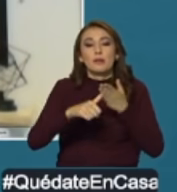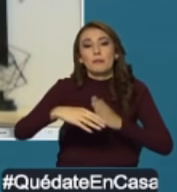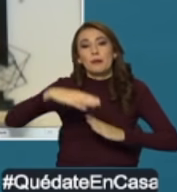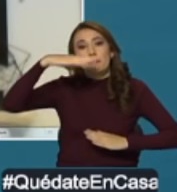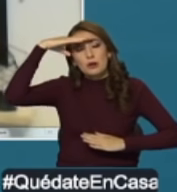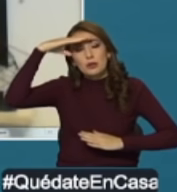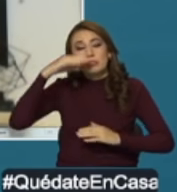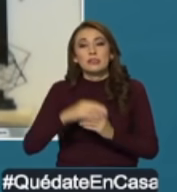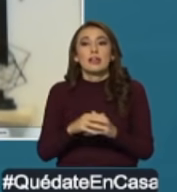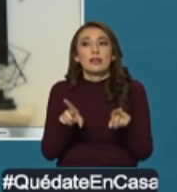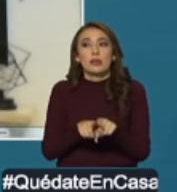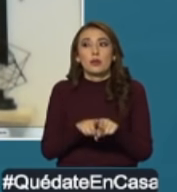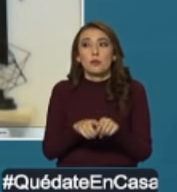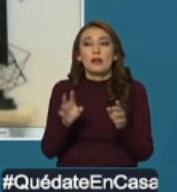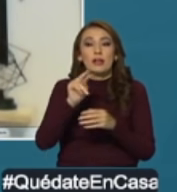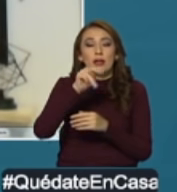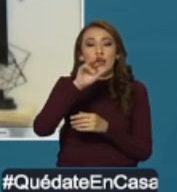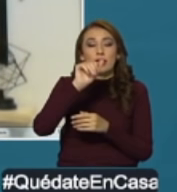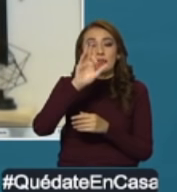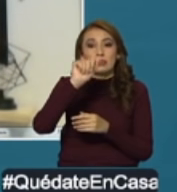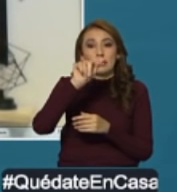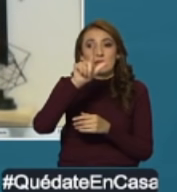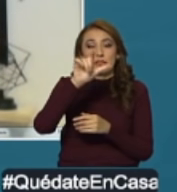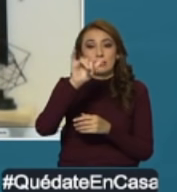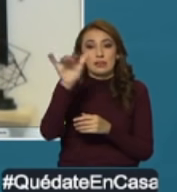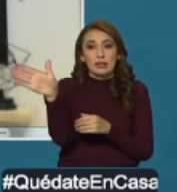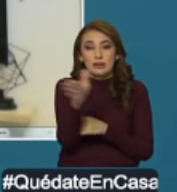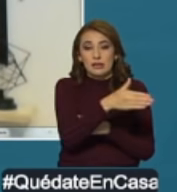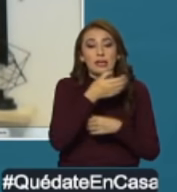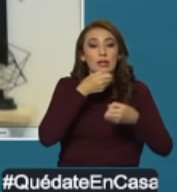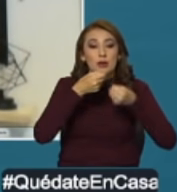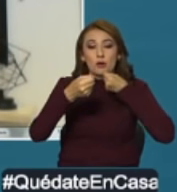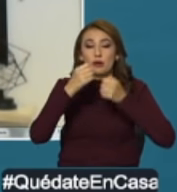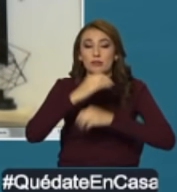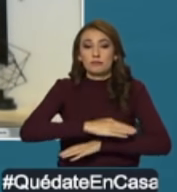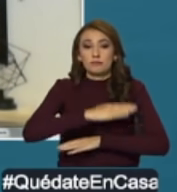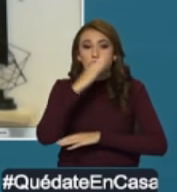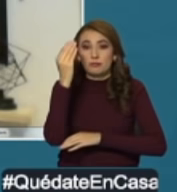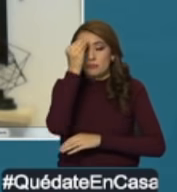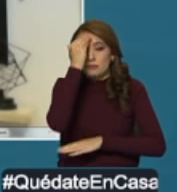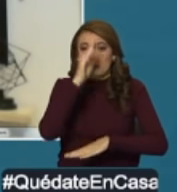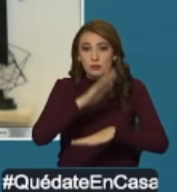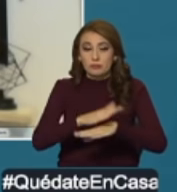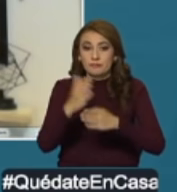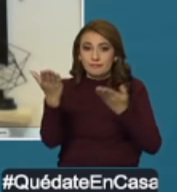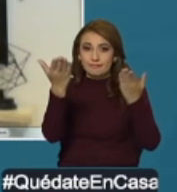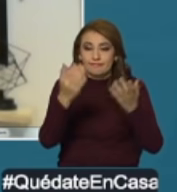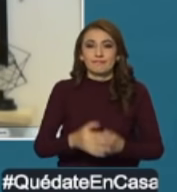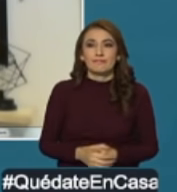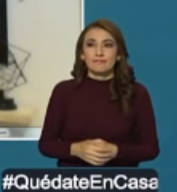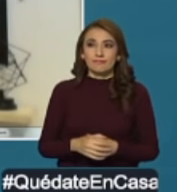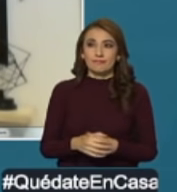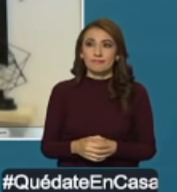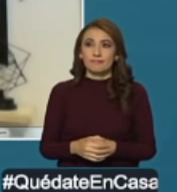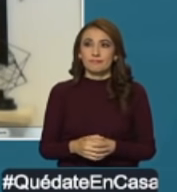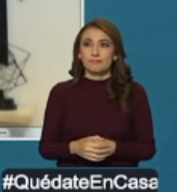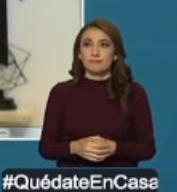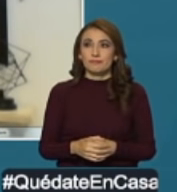saludamos a esta hora con Natalie Murillo, quien será la moderadora de esta rueda de prensa virtual. Buenas tardes, los escuchamos.